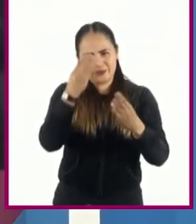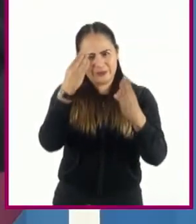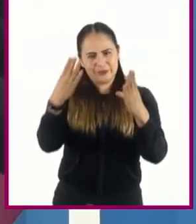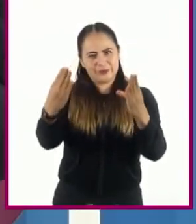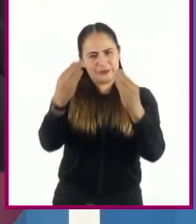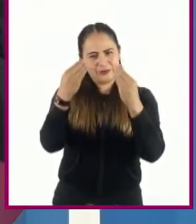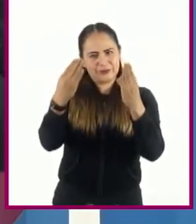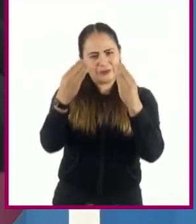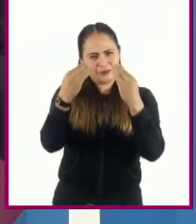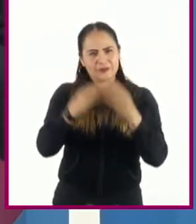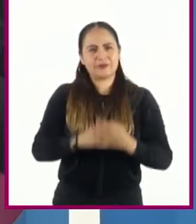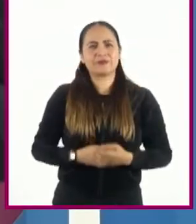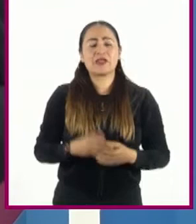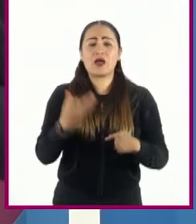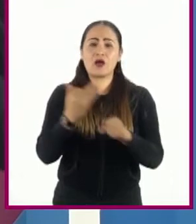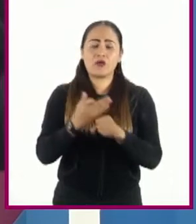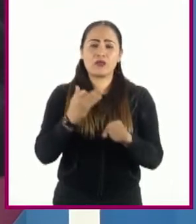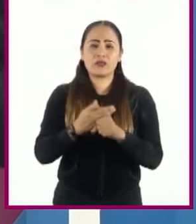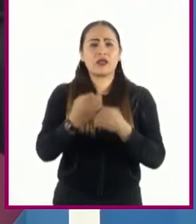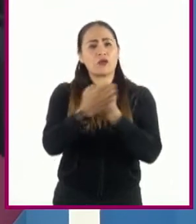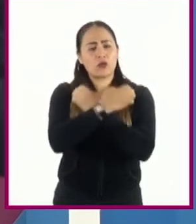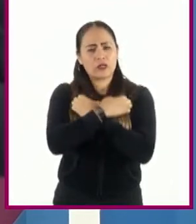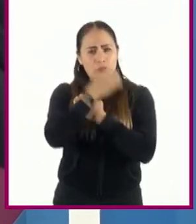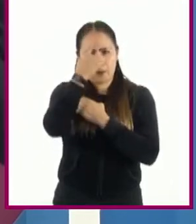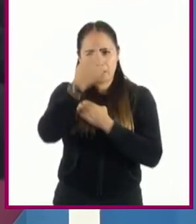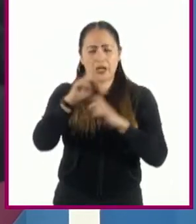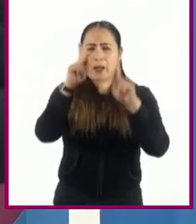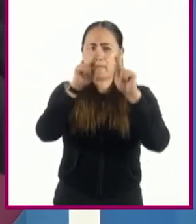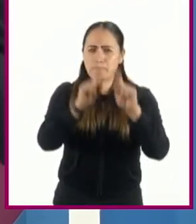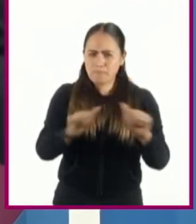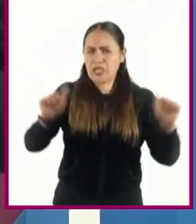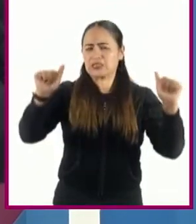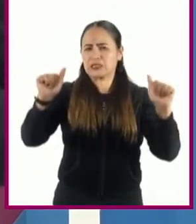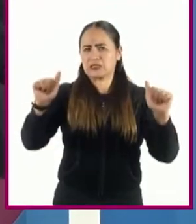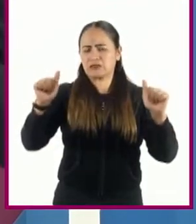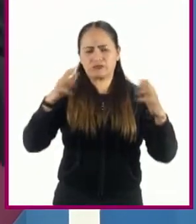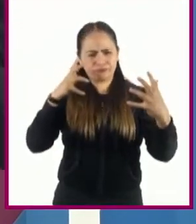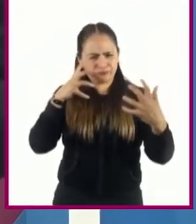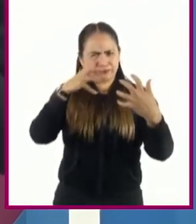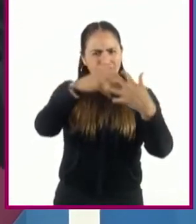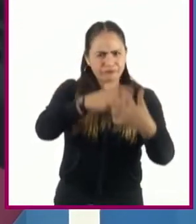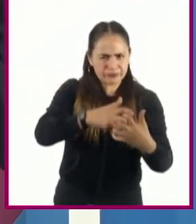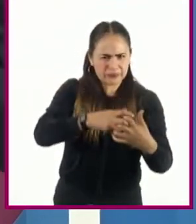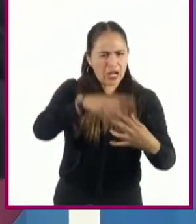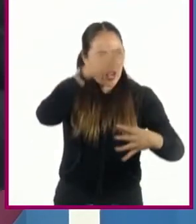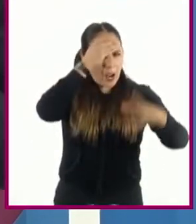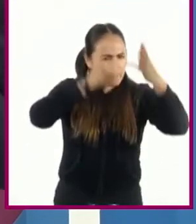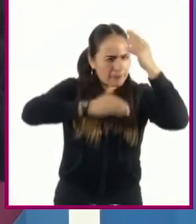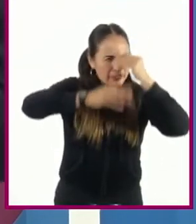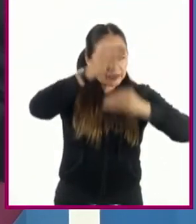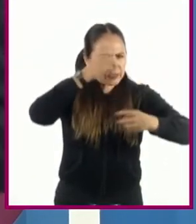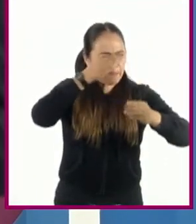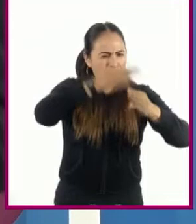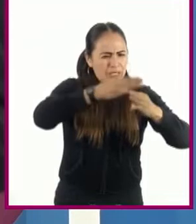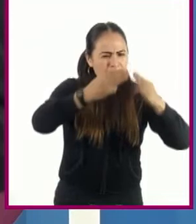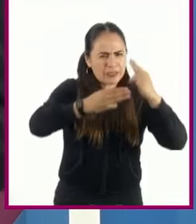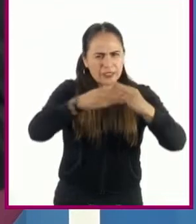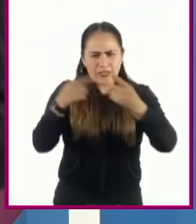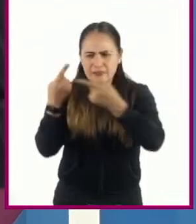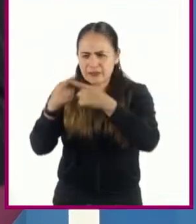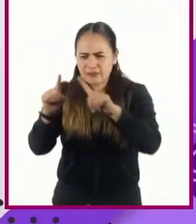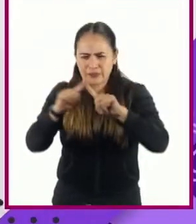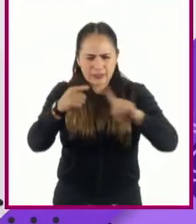Expliquemos cómo es que la educación para la paz puede y debe integrar los aprendizajes de las áreas del conocimiento y